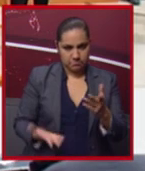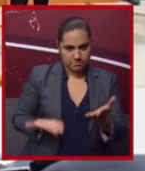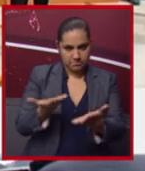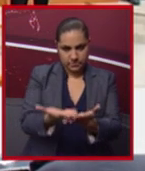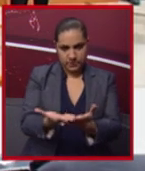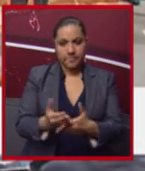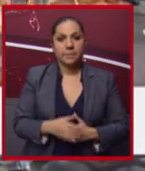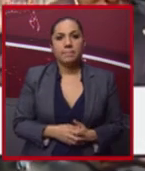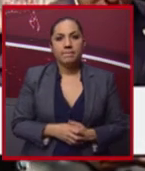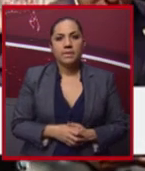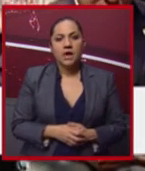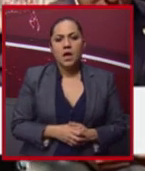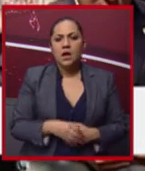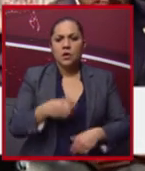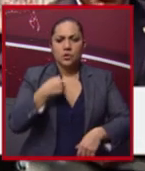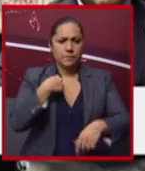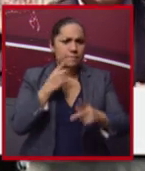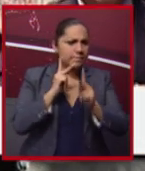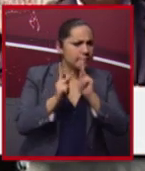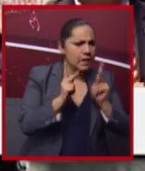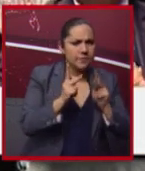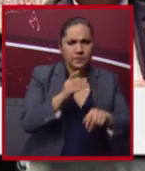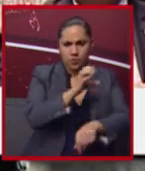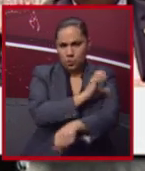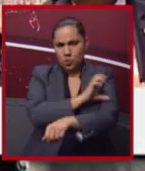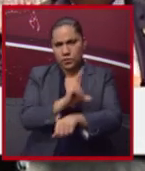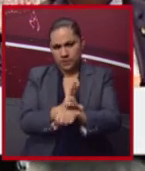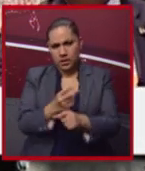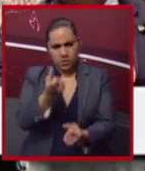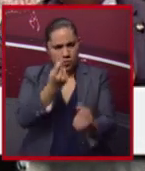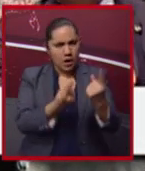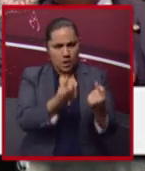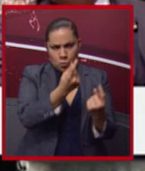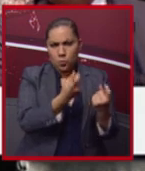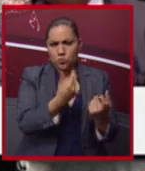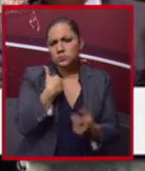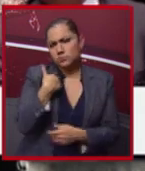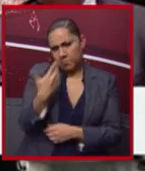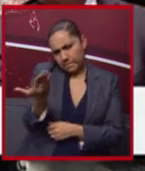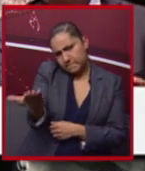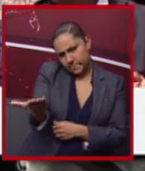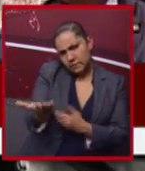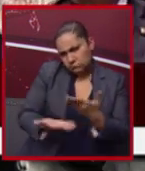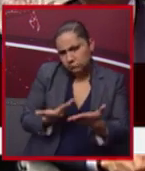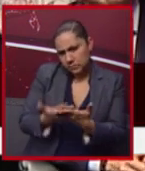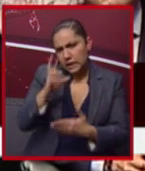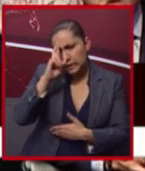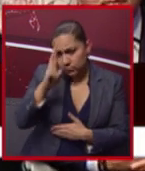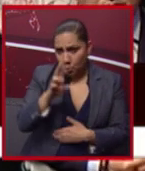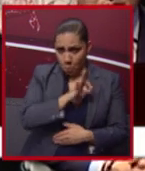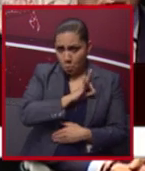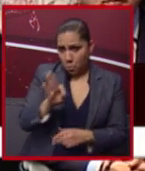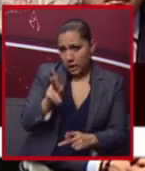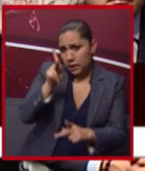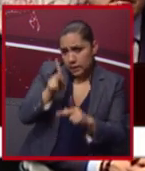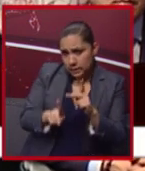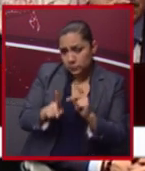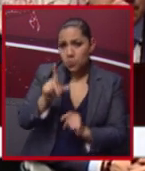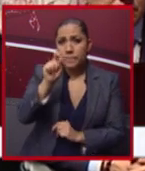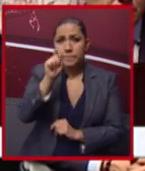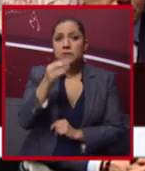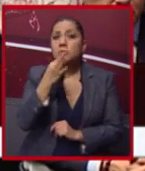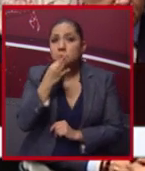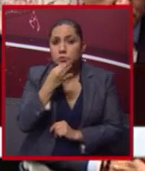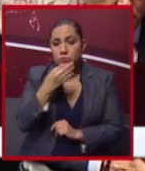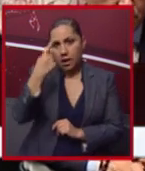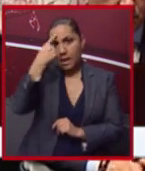Platicando con algunos coordinadores parlamentarios, les solicito respetuosamente un receso de 20 minutos para poder replantear en